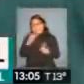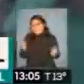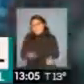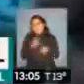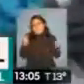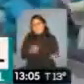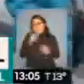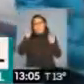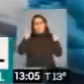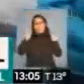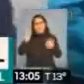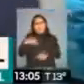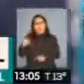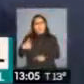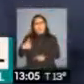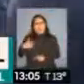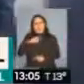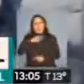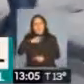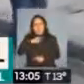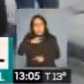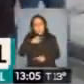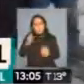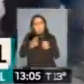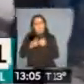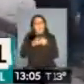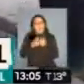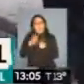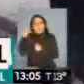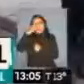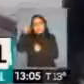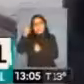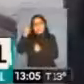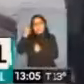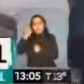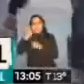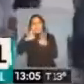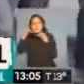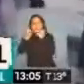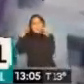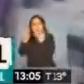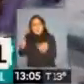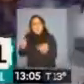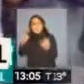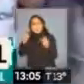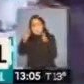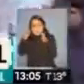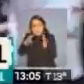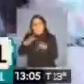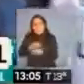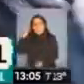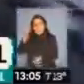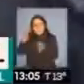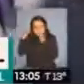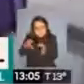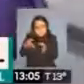país por no haber una paritaria nacional, por los recortes presupuestarios que hay en la educación. Entonces, bueno,